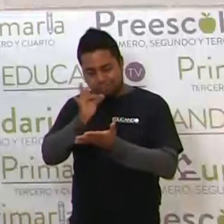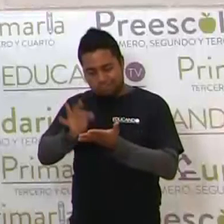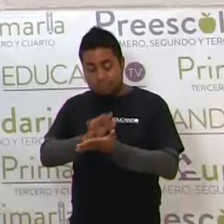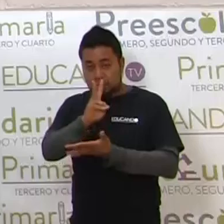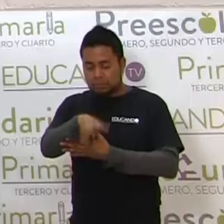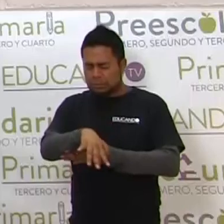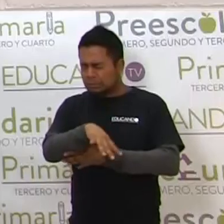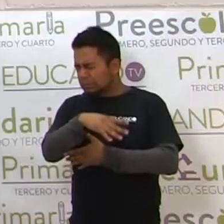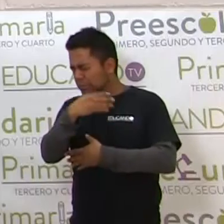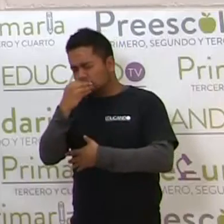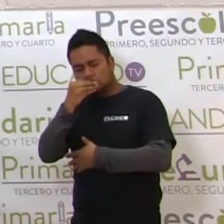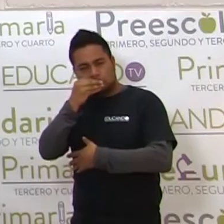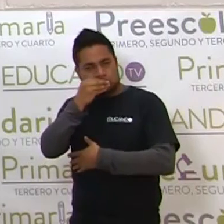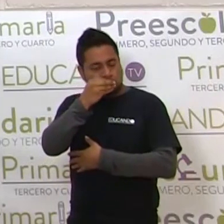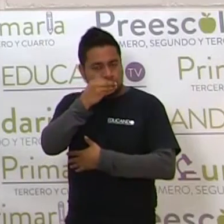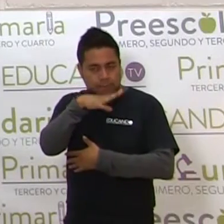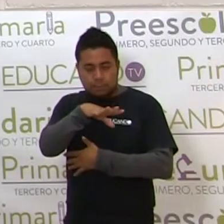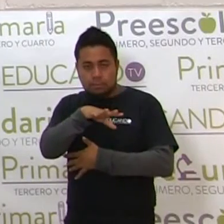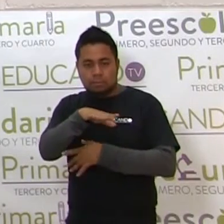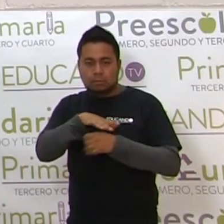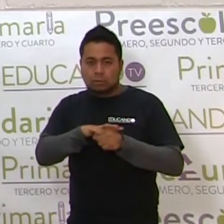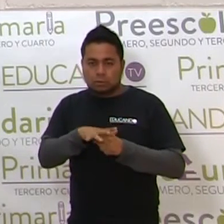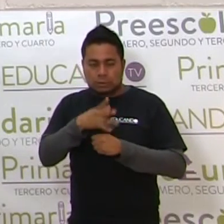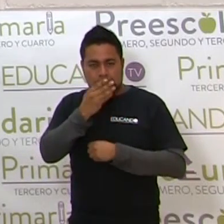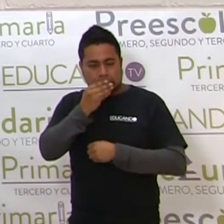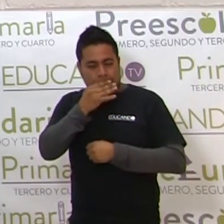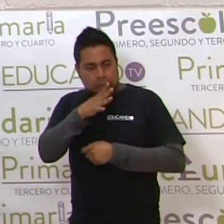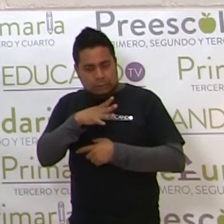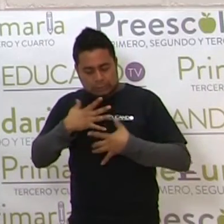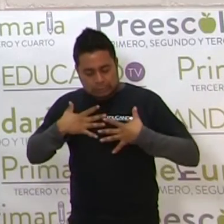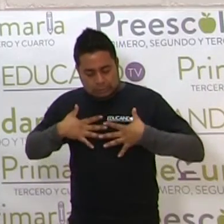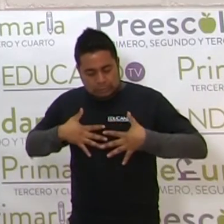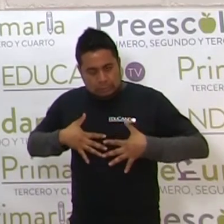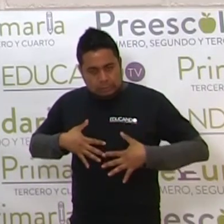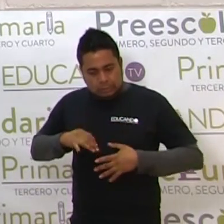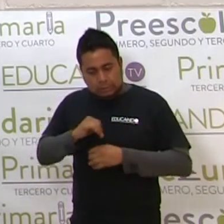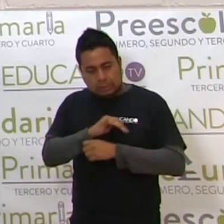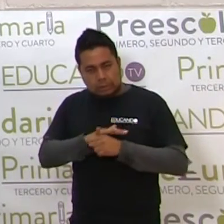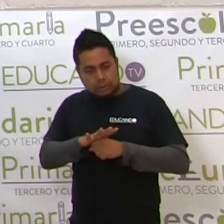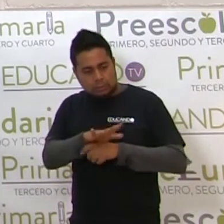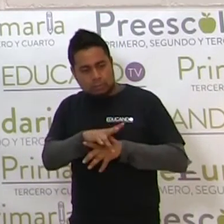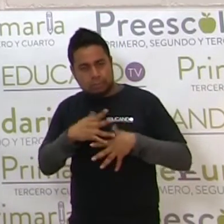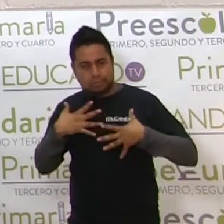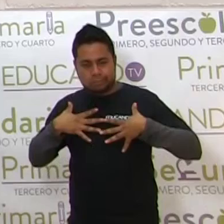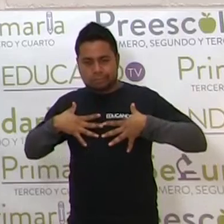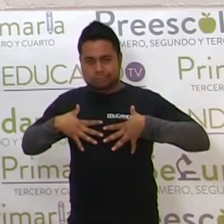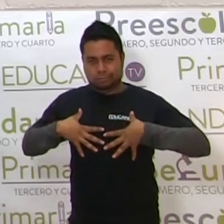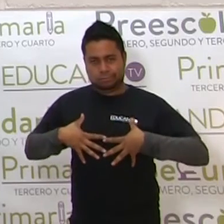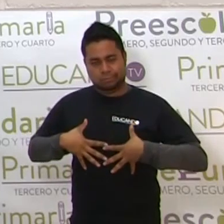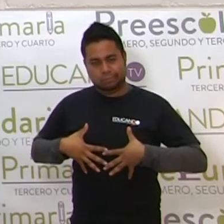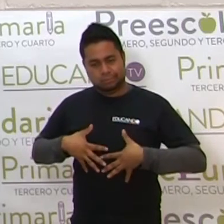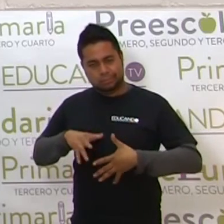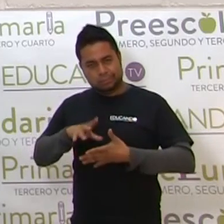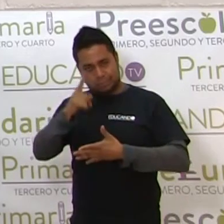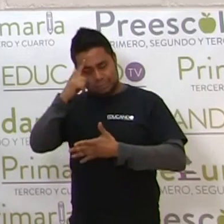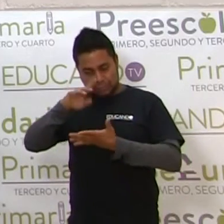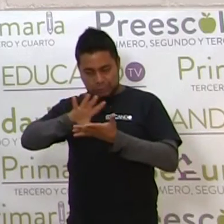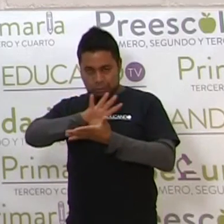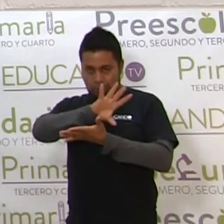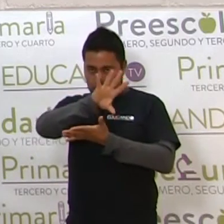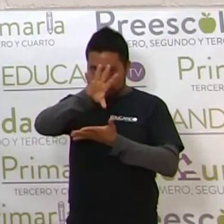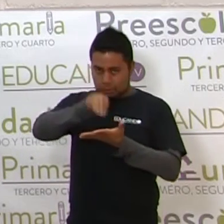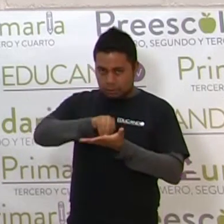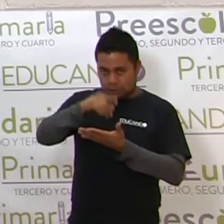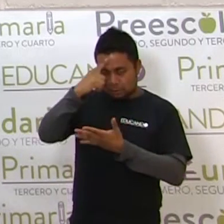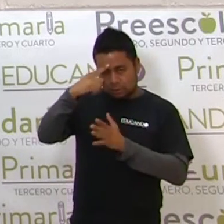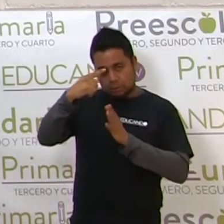impresionante la belleza de los vestidos de la mujer is meña el de boda el del ismo la parte